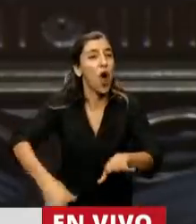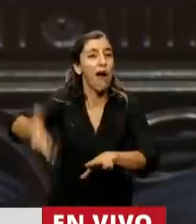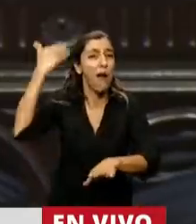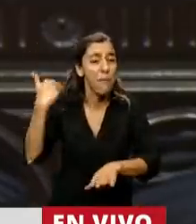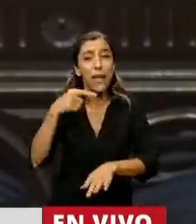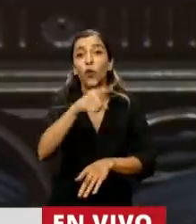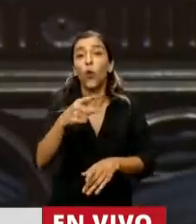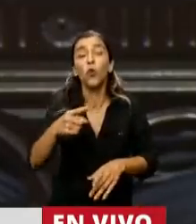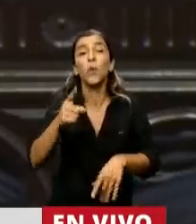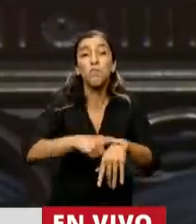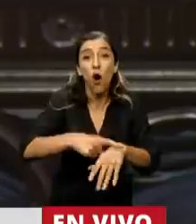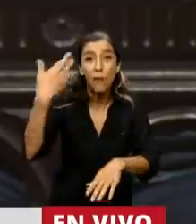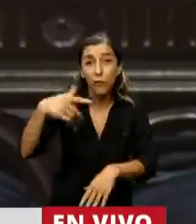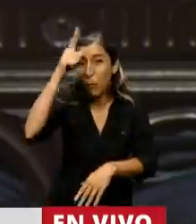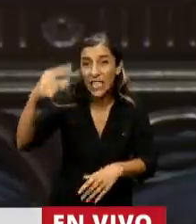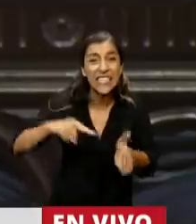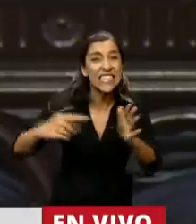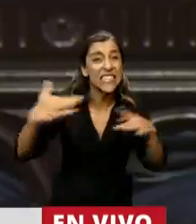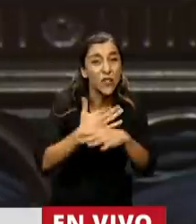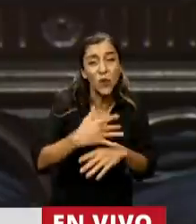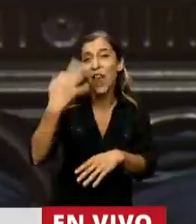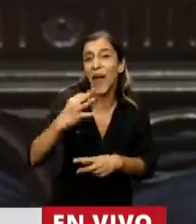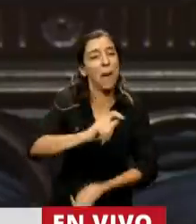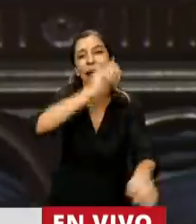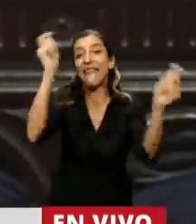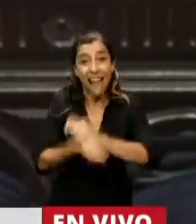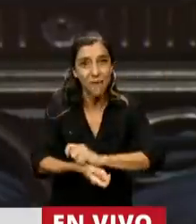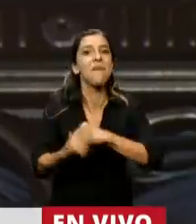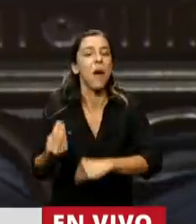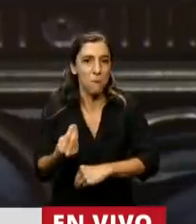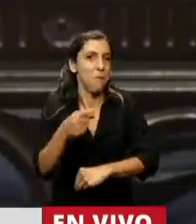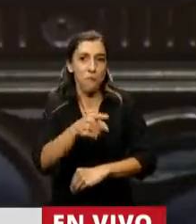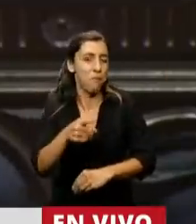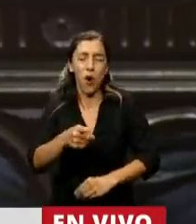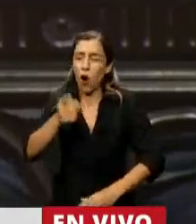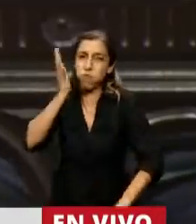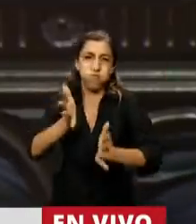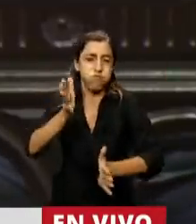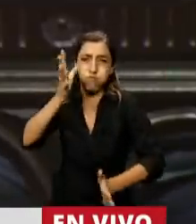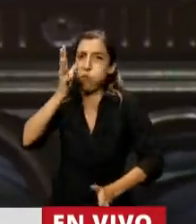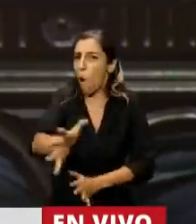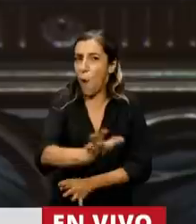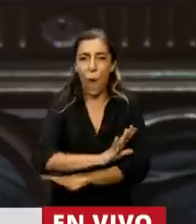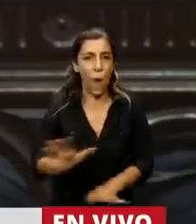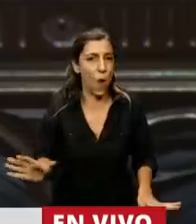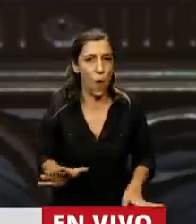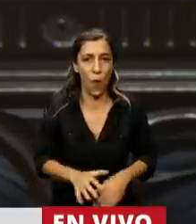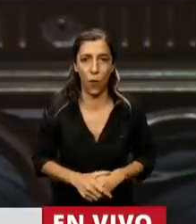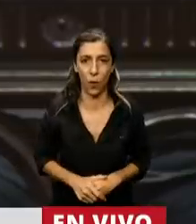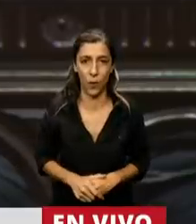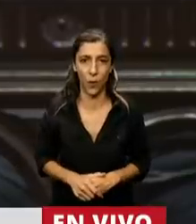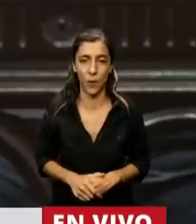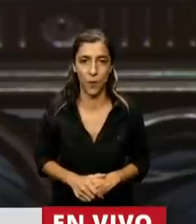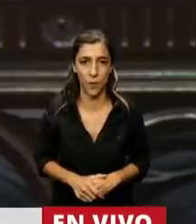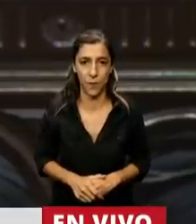que cambiar de gendarmería a la policía de la ciudad de una sesión a otra porque se les había ido totalmente la mano